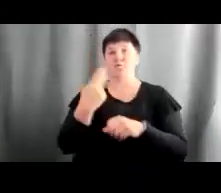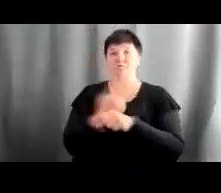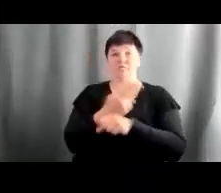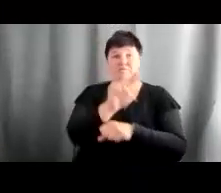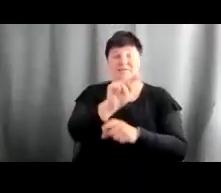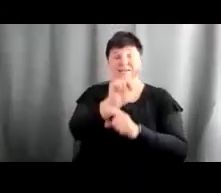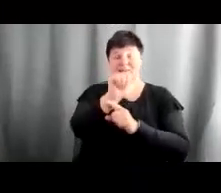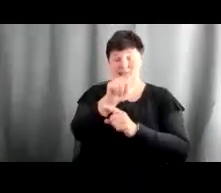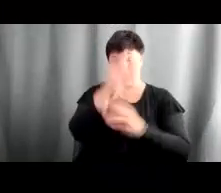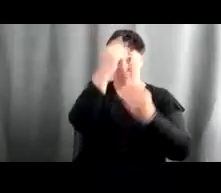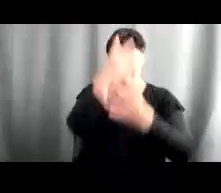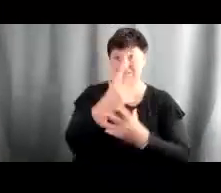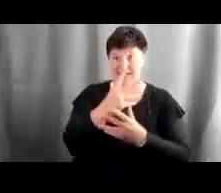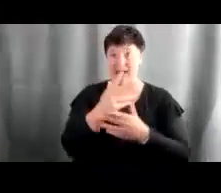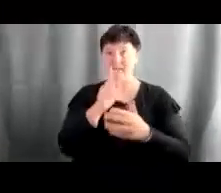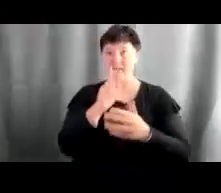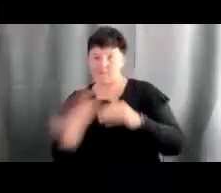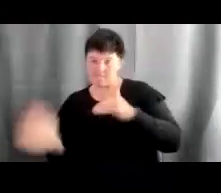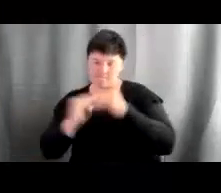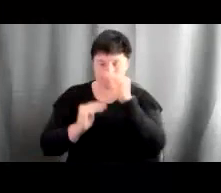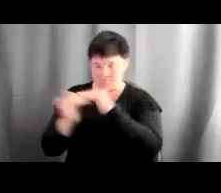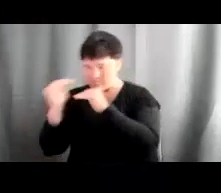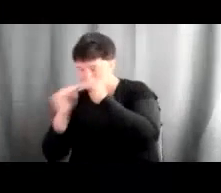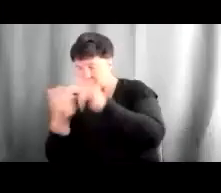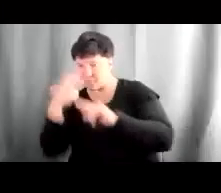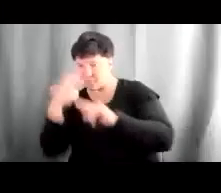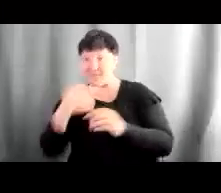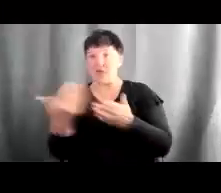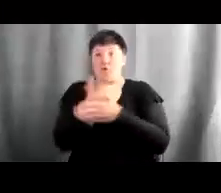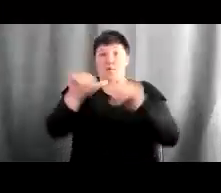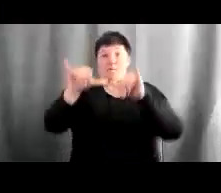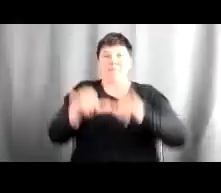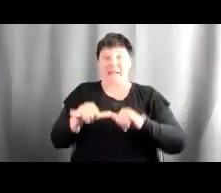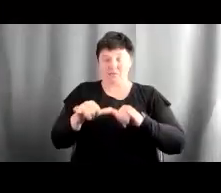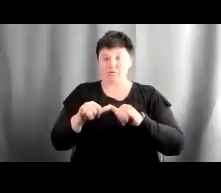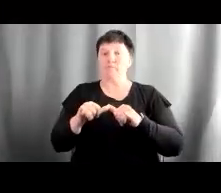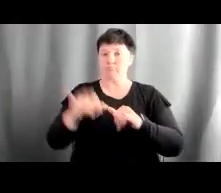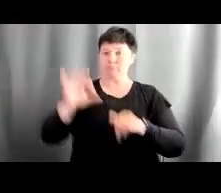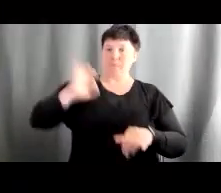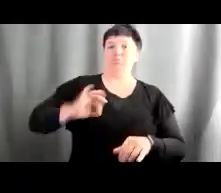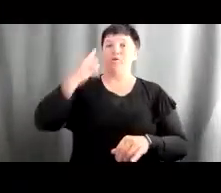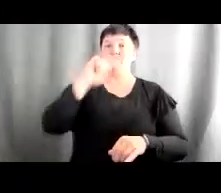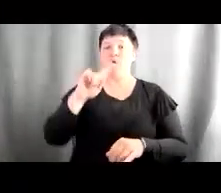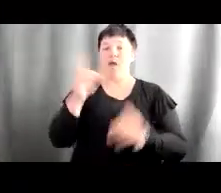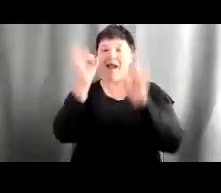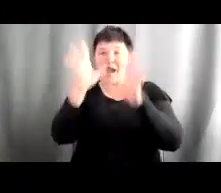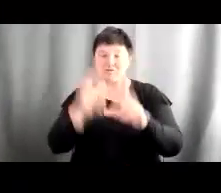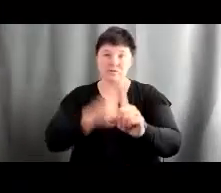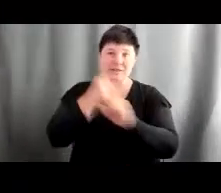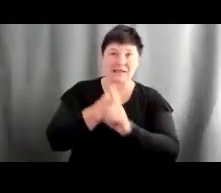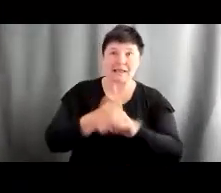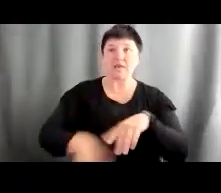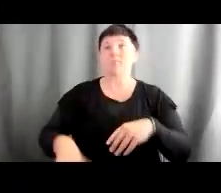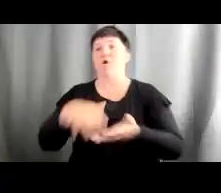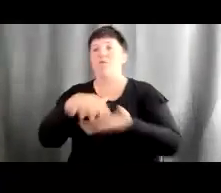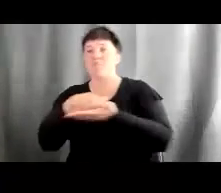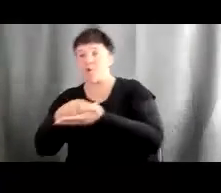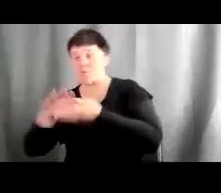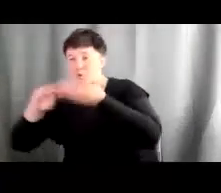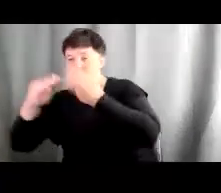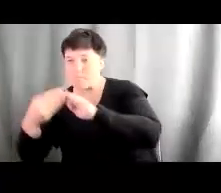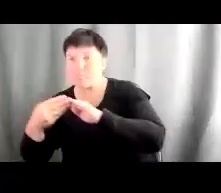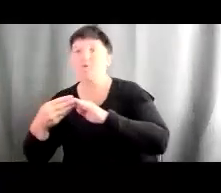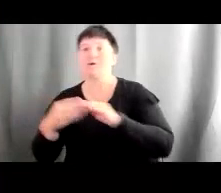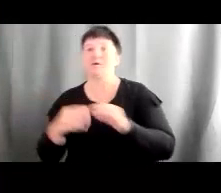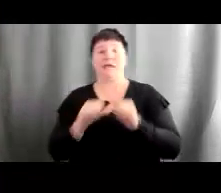crear algunas métricas nuevas que serán realmente útiles para los impactos de las amenazas, la identificación de comunidades vulnerables y la medición